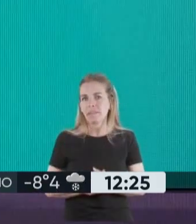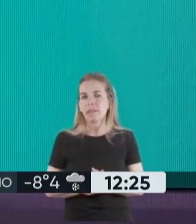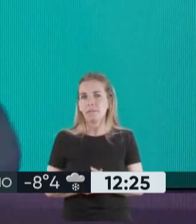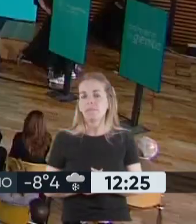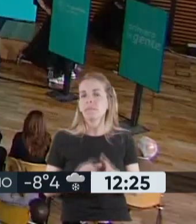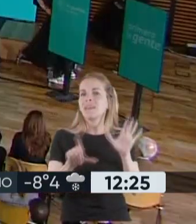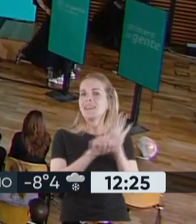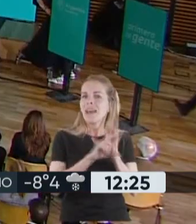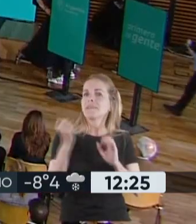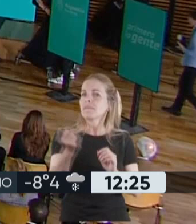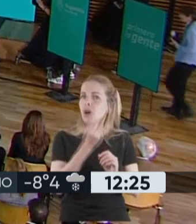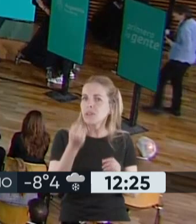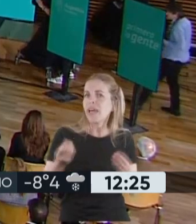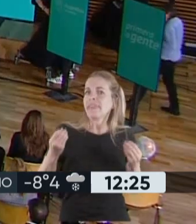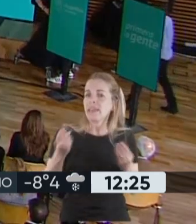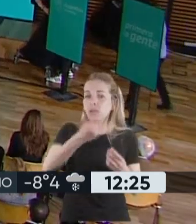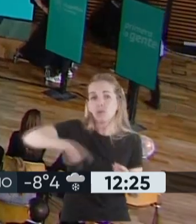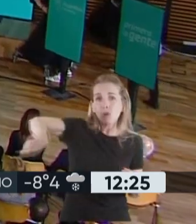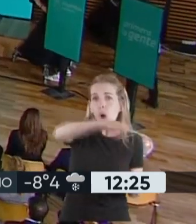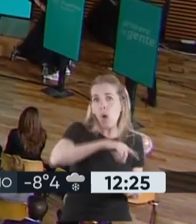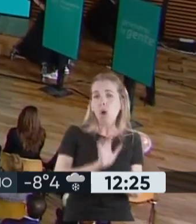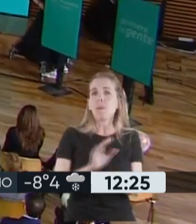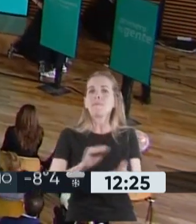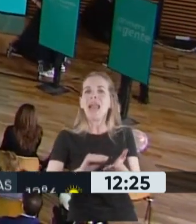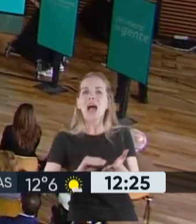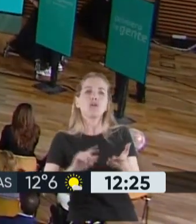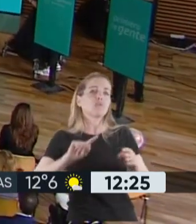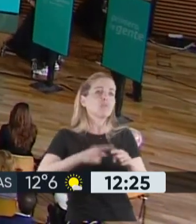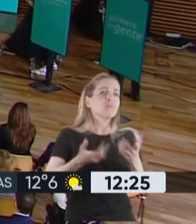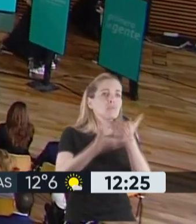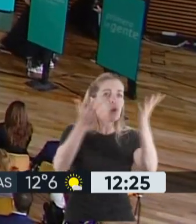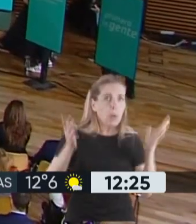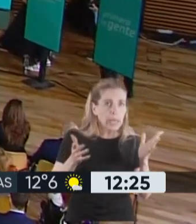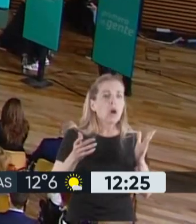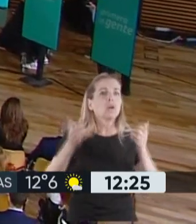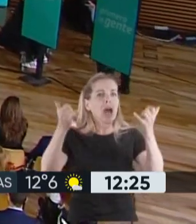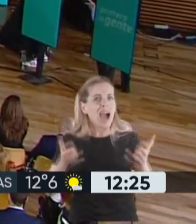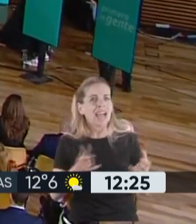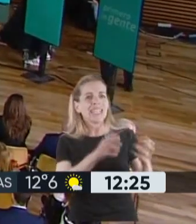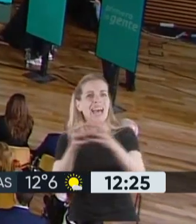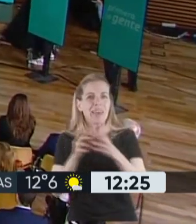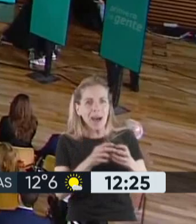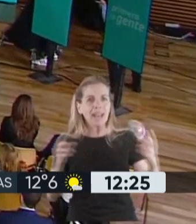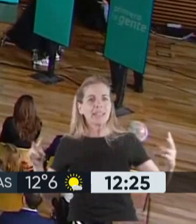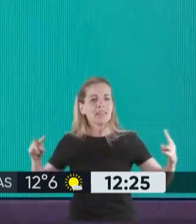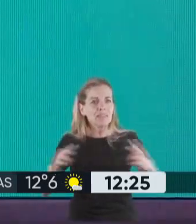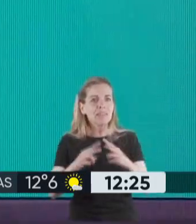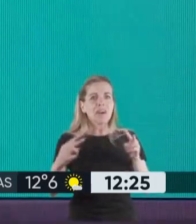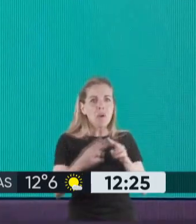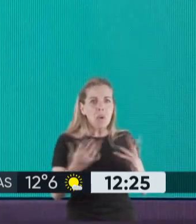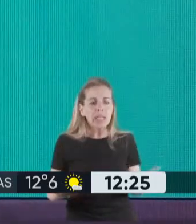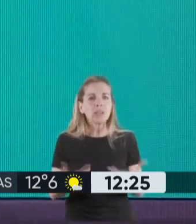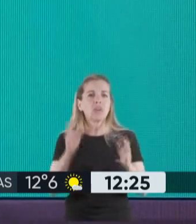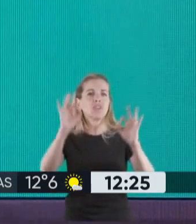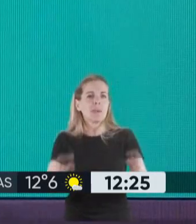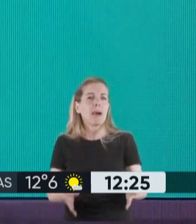Es muy valioso que nosotros, como funcionarios públicos, afrontemos estos debates, tomemos conciencia de lo que el mundo